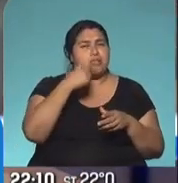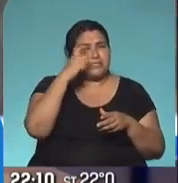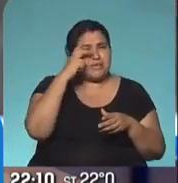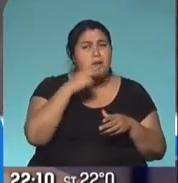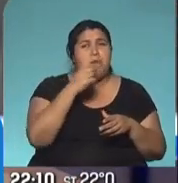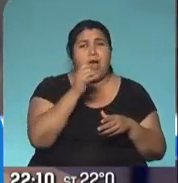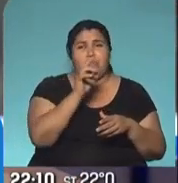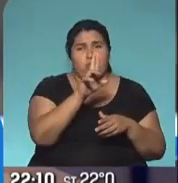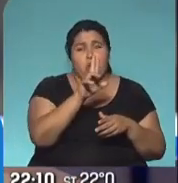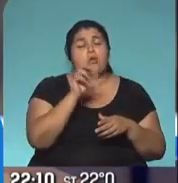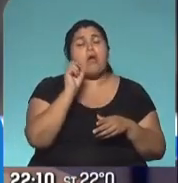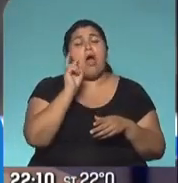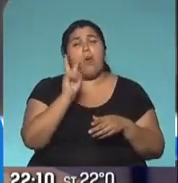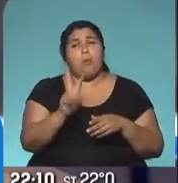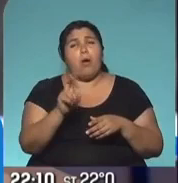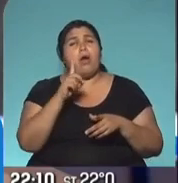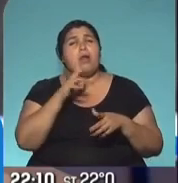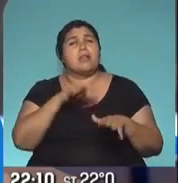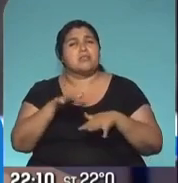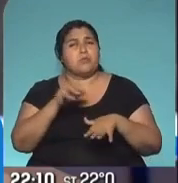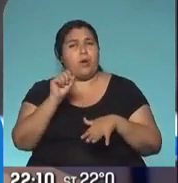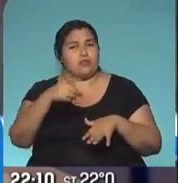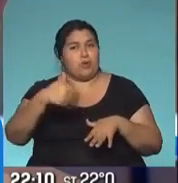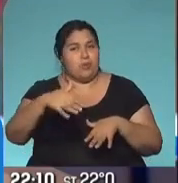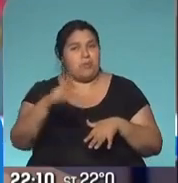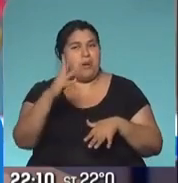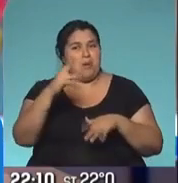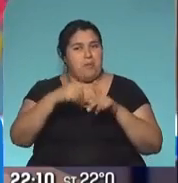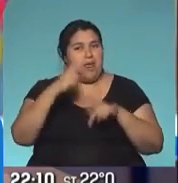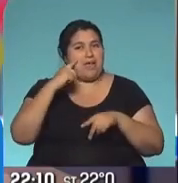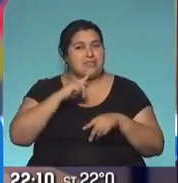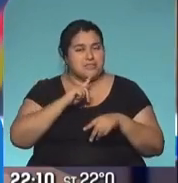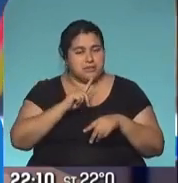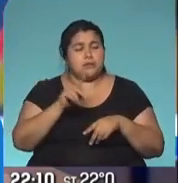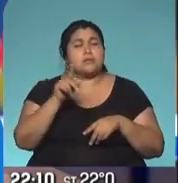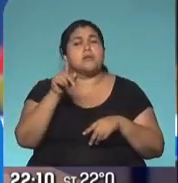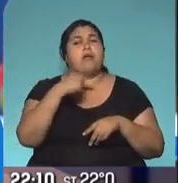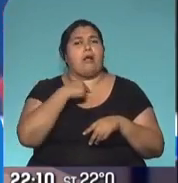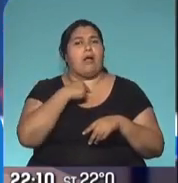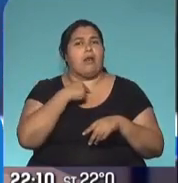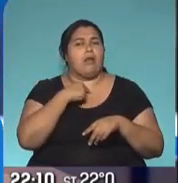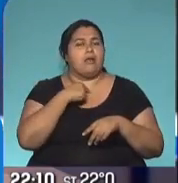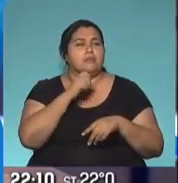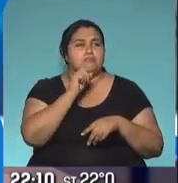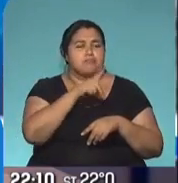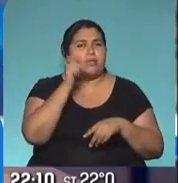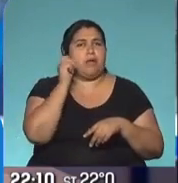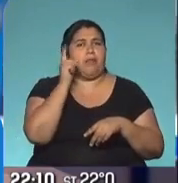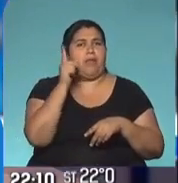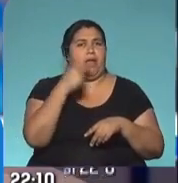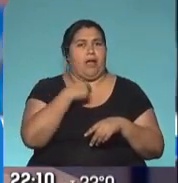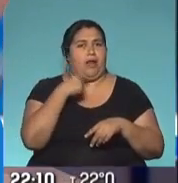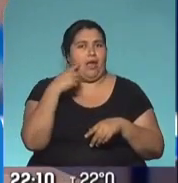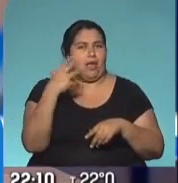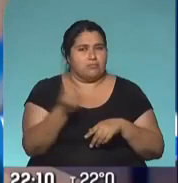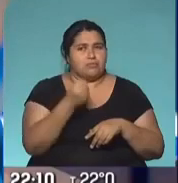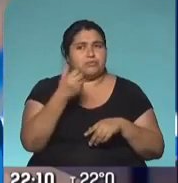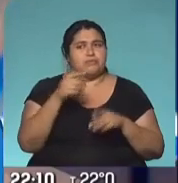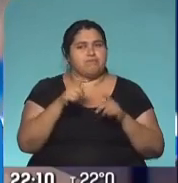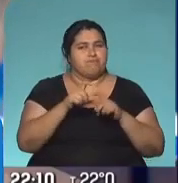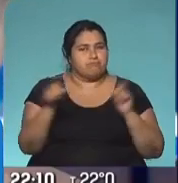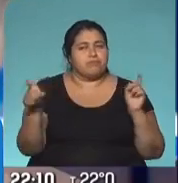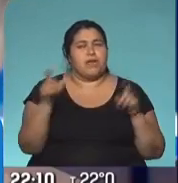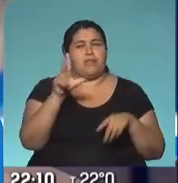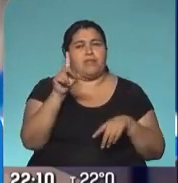que le pavimenta el camino hacia el Brexit, que es justamente la premisa de Boris Johnson, alcanzarlo el 31 de